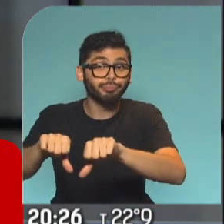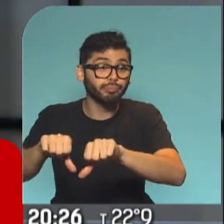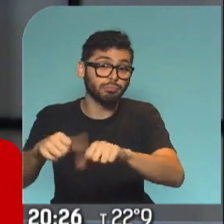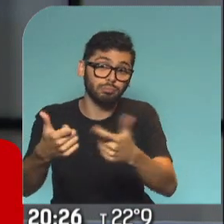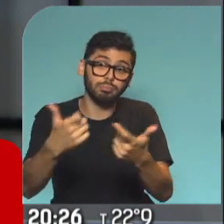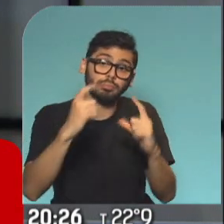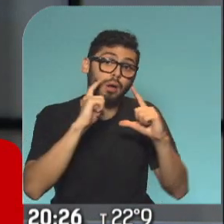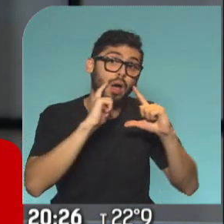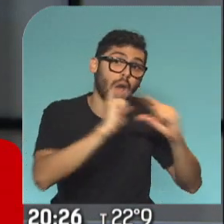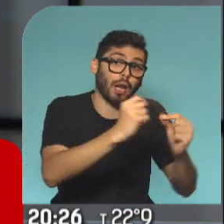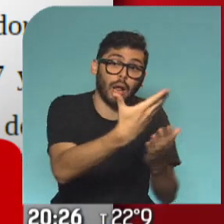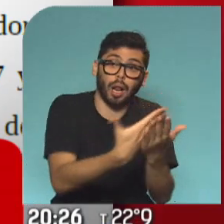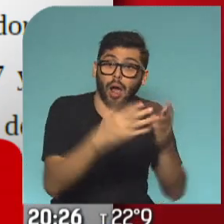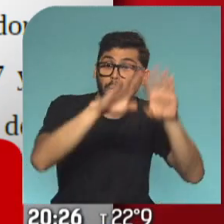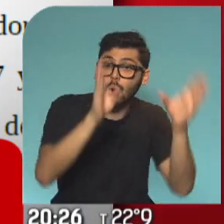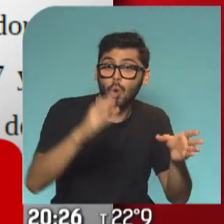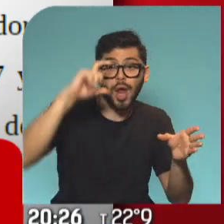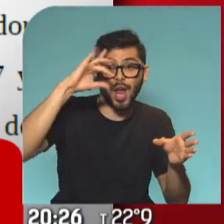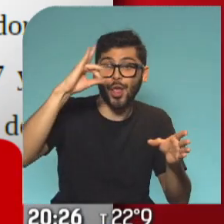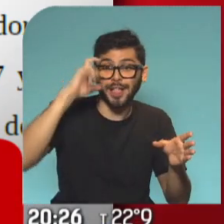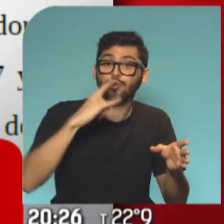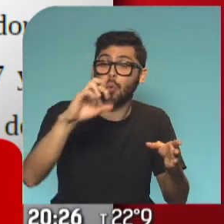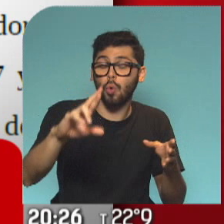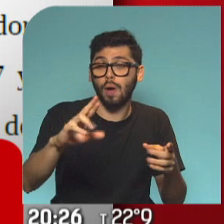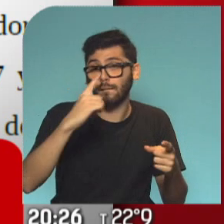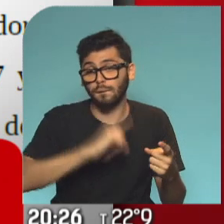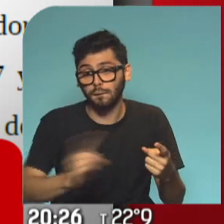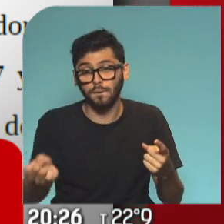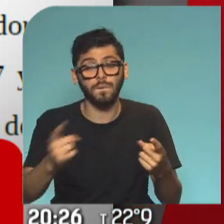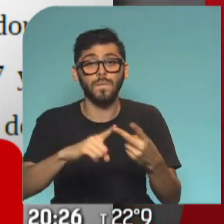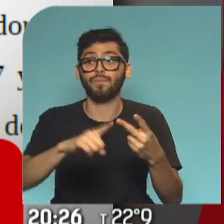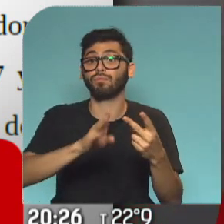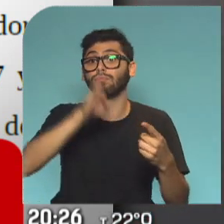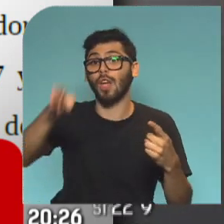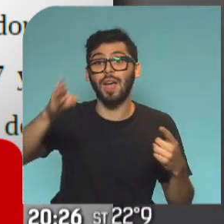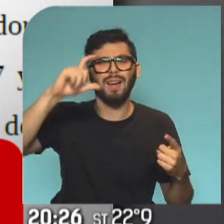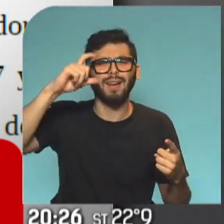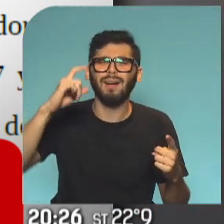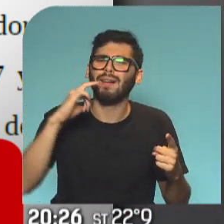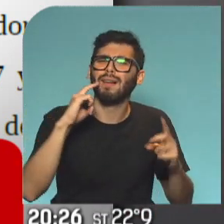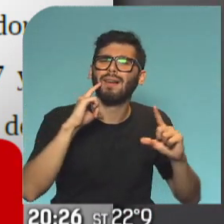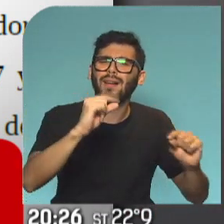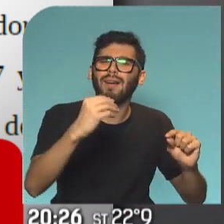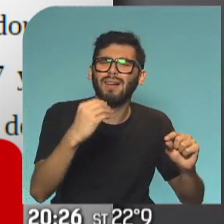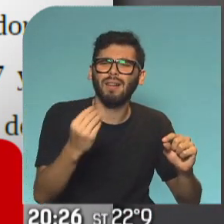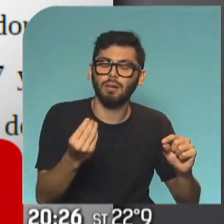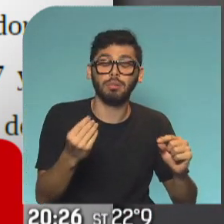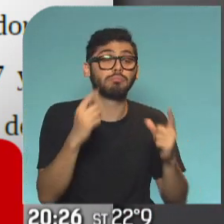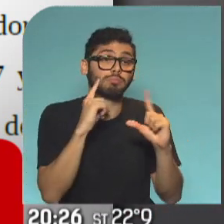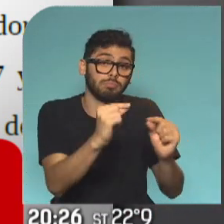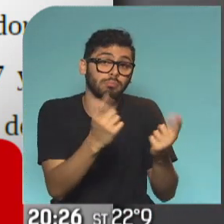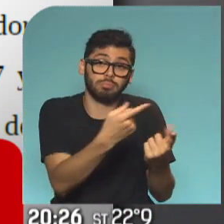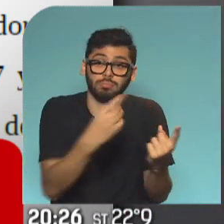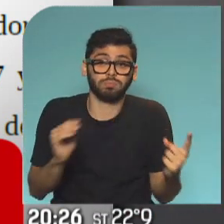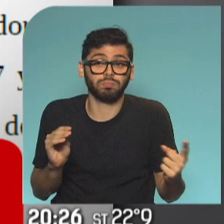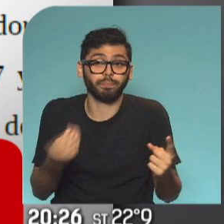administrativo obviamente le dijeron que no hizo un reclamo antes era en realidad la clave el reclamo administrativo era por el daño causado